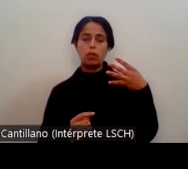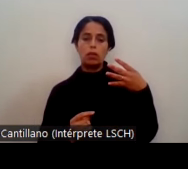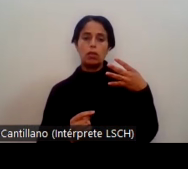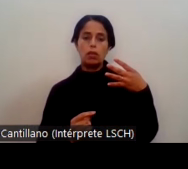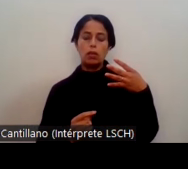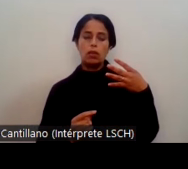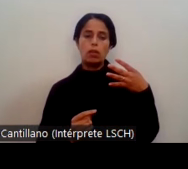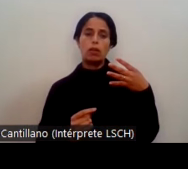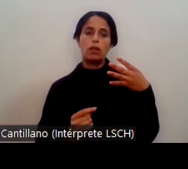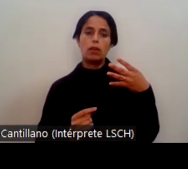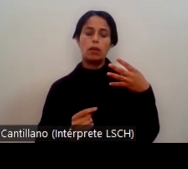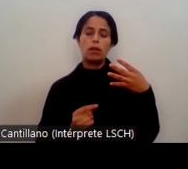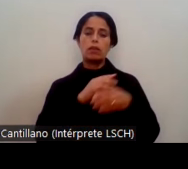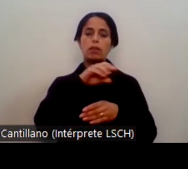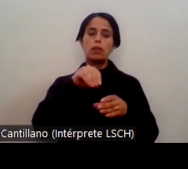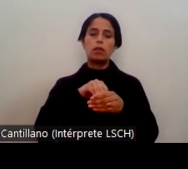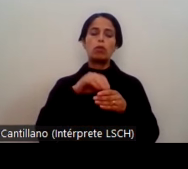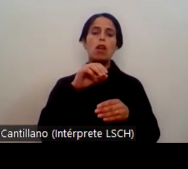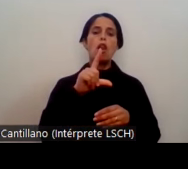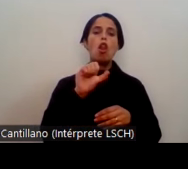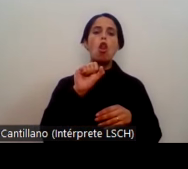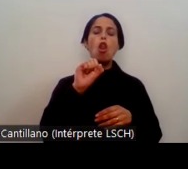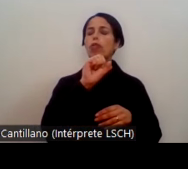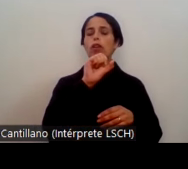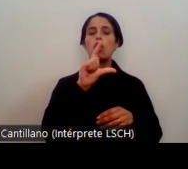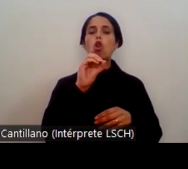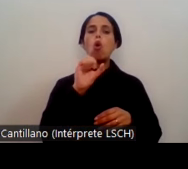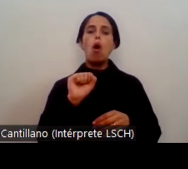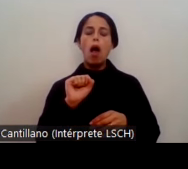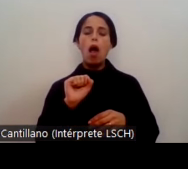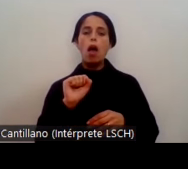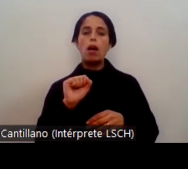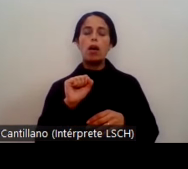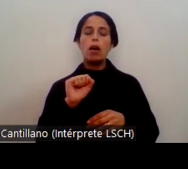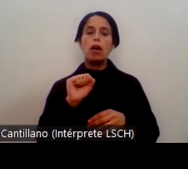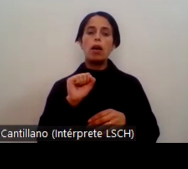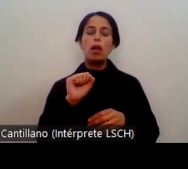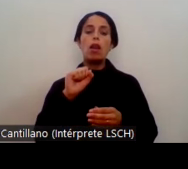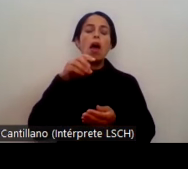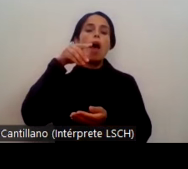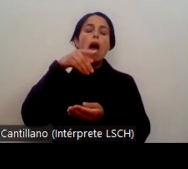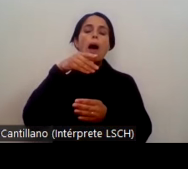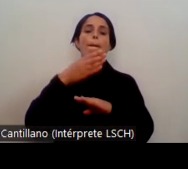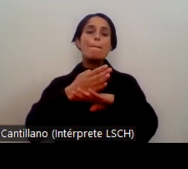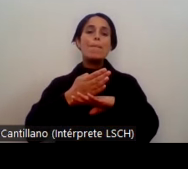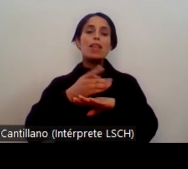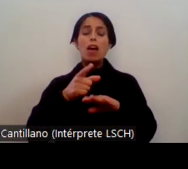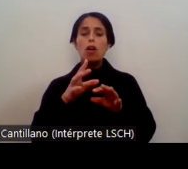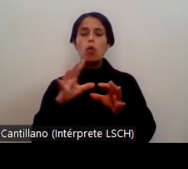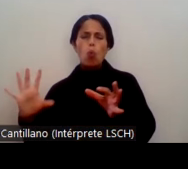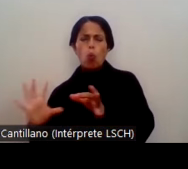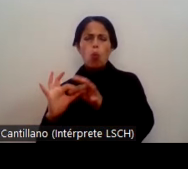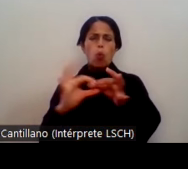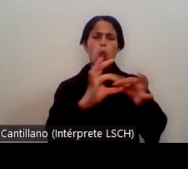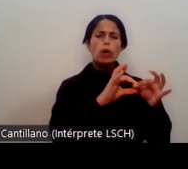forman parte del Loa Medio y que culturalmente estuvieron unidas muy